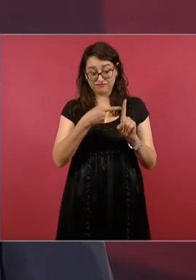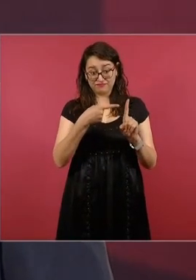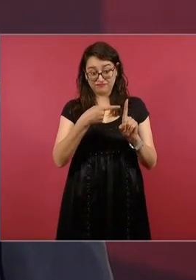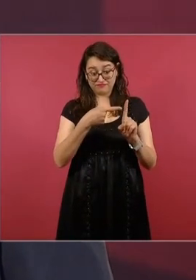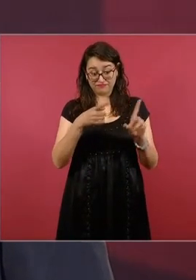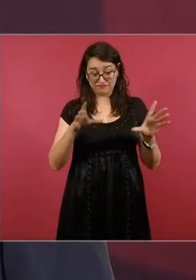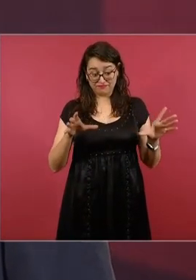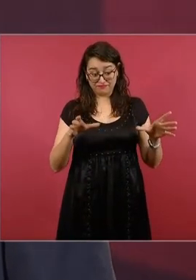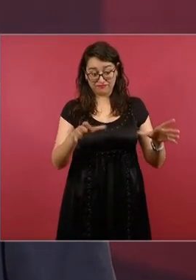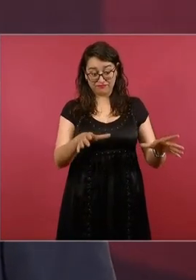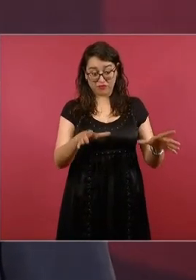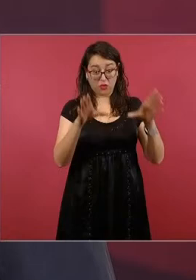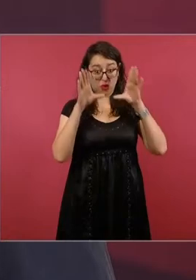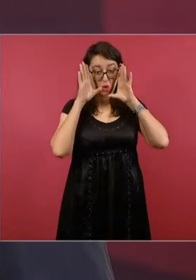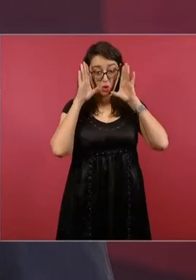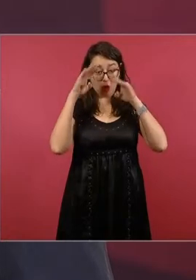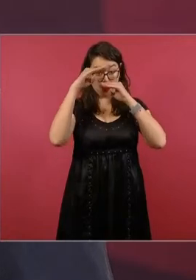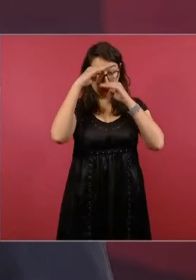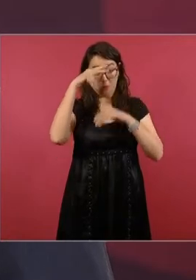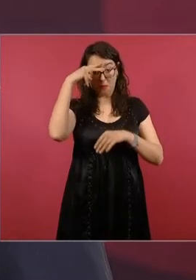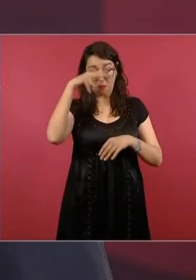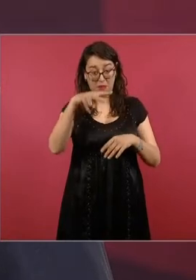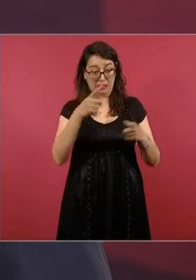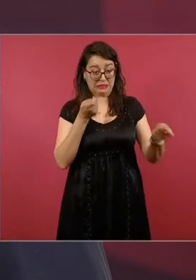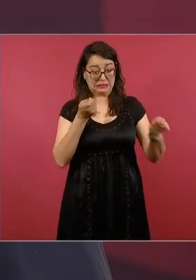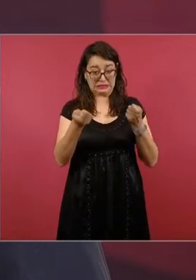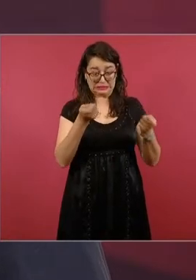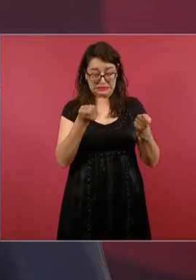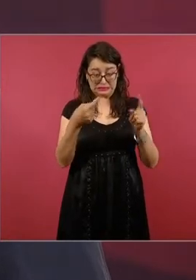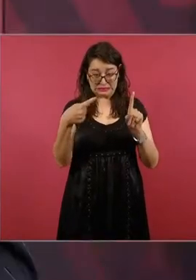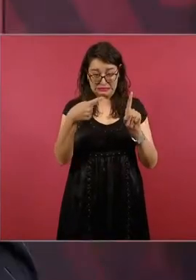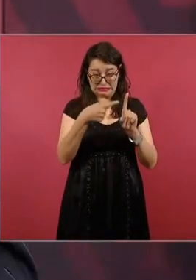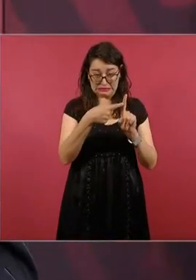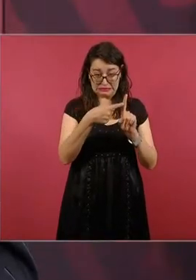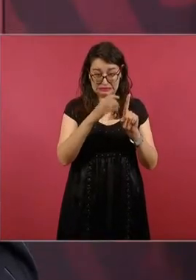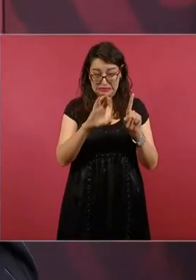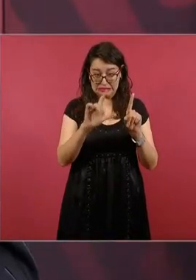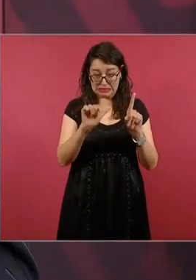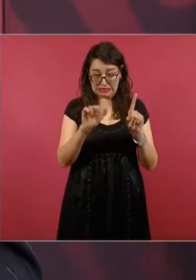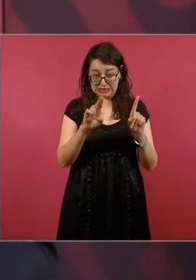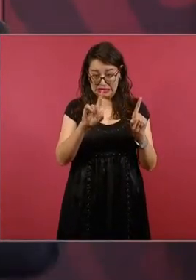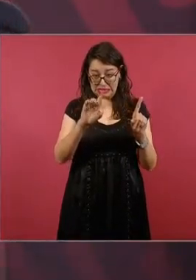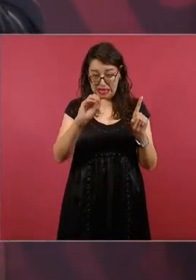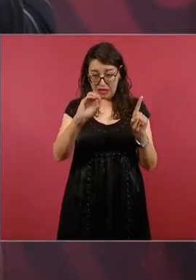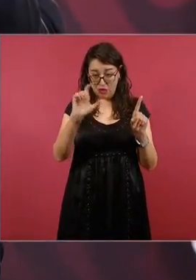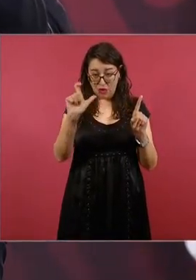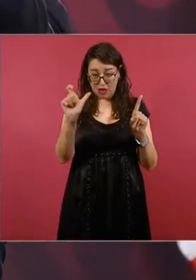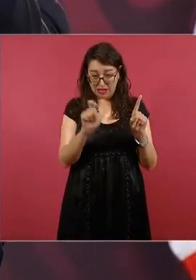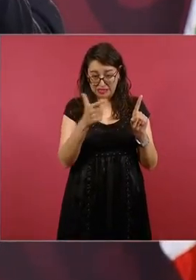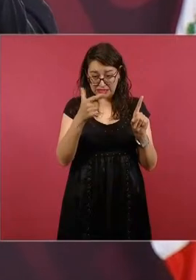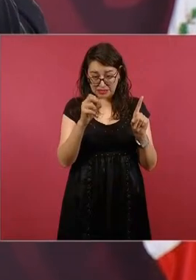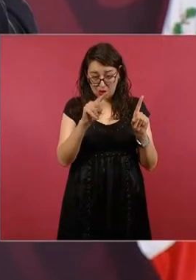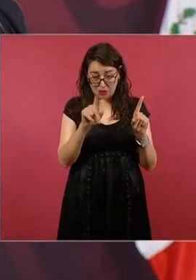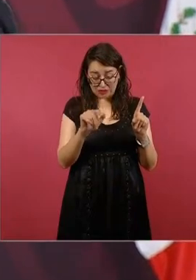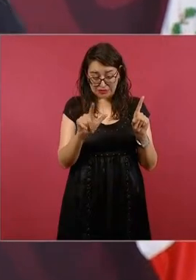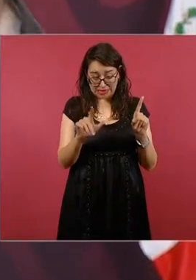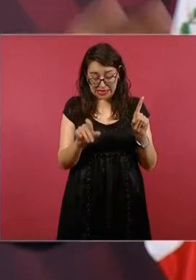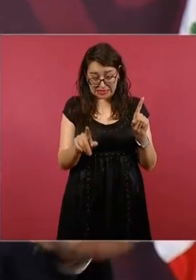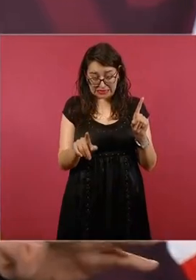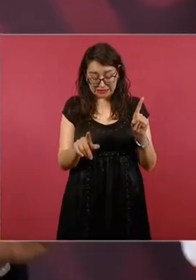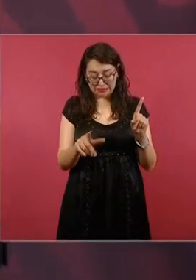del bloque conservador mexicano, Claudio X González. Eso sí,